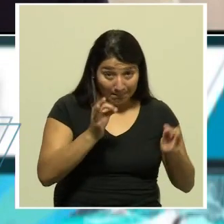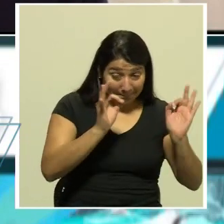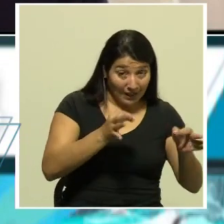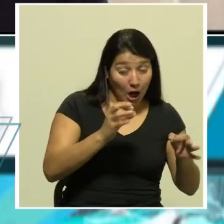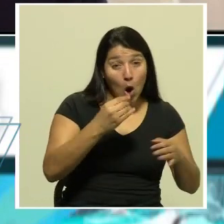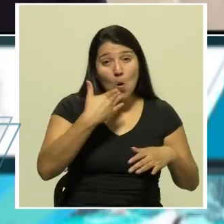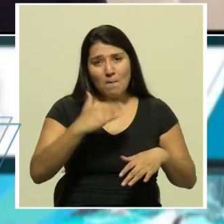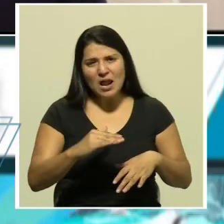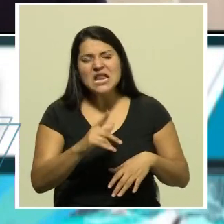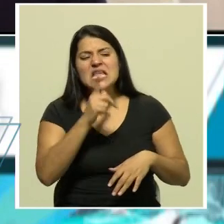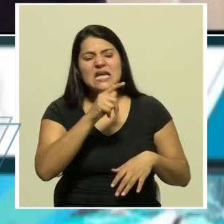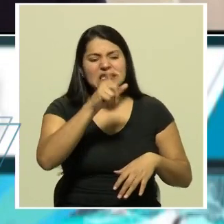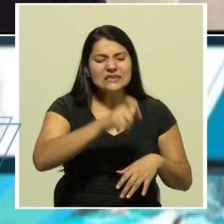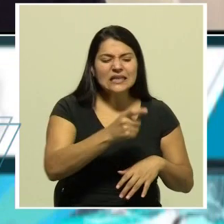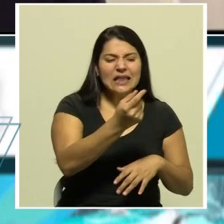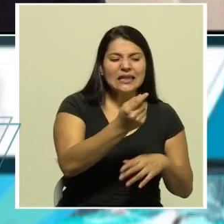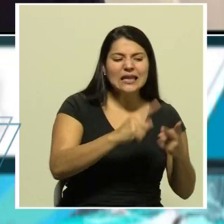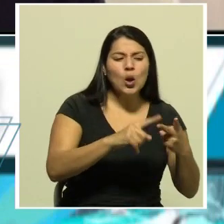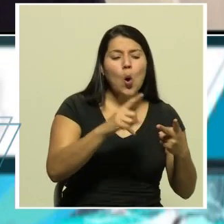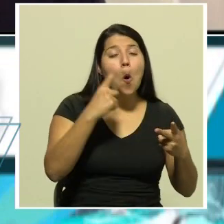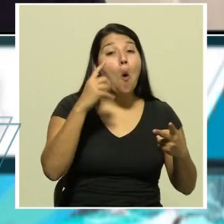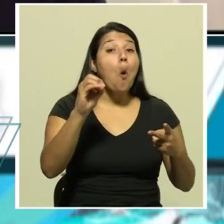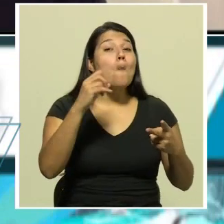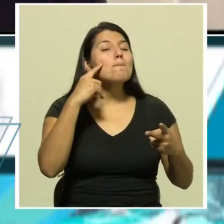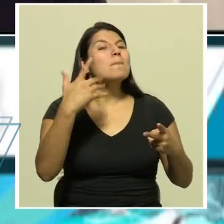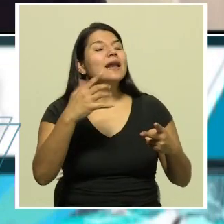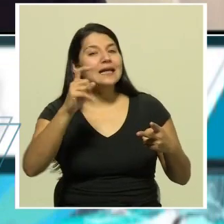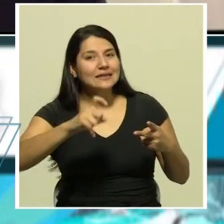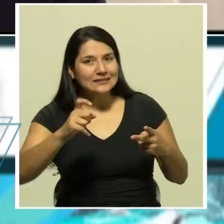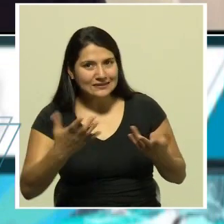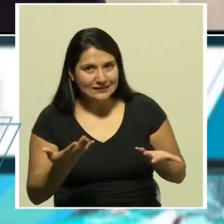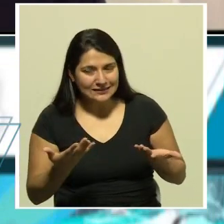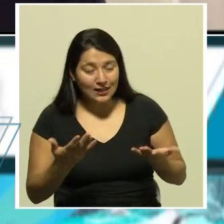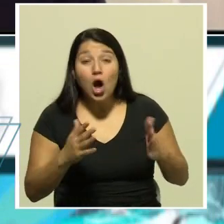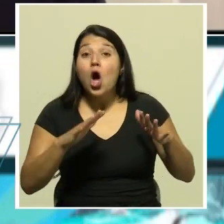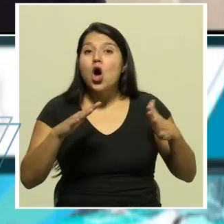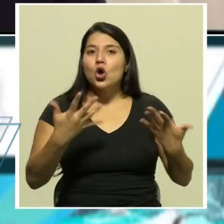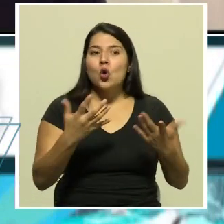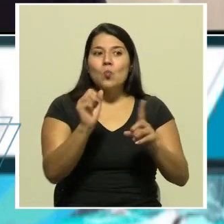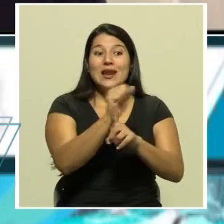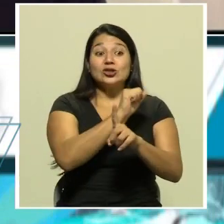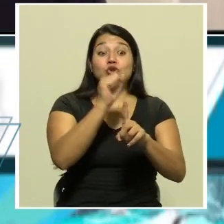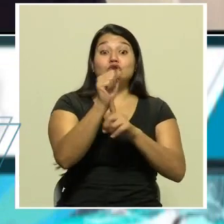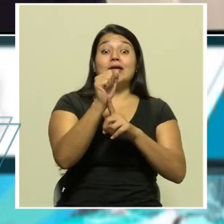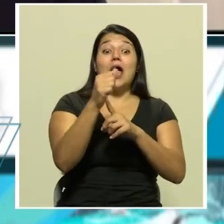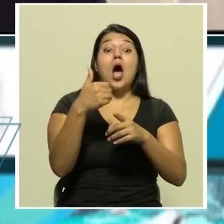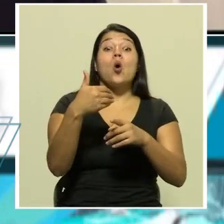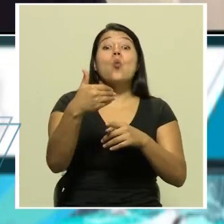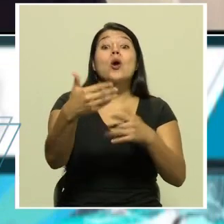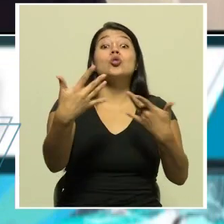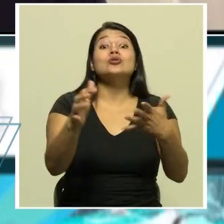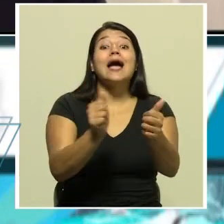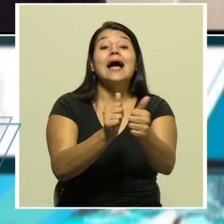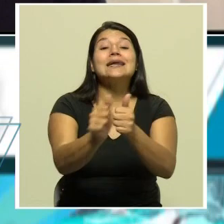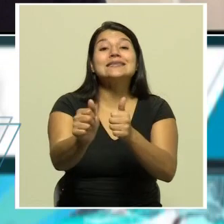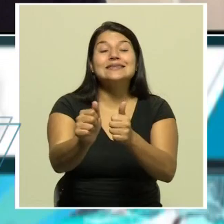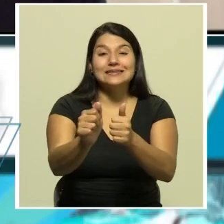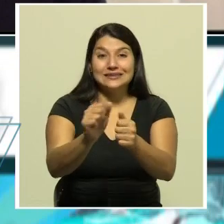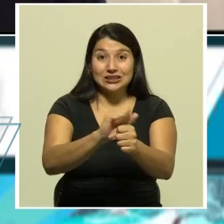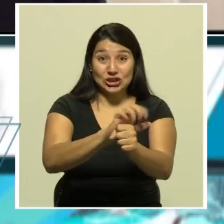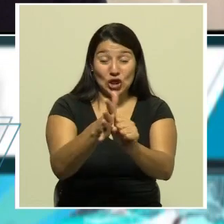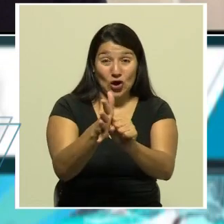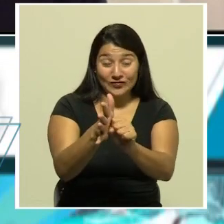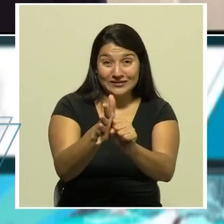para qué los necesita? ¿Cómo vamos a pensar la sociedad post-COVID que vamos a tener, que va a